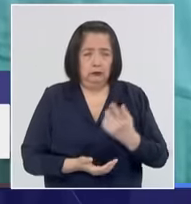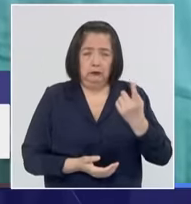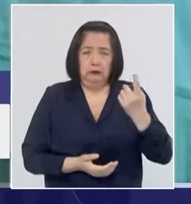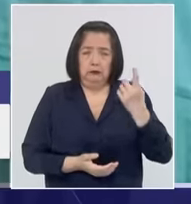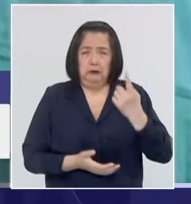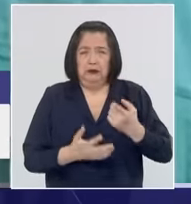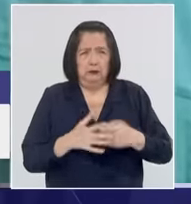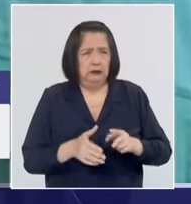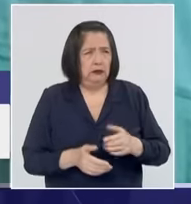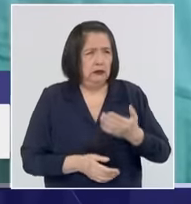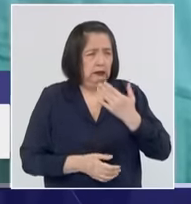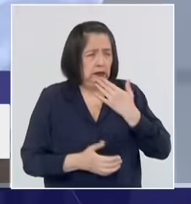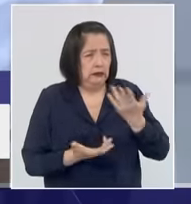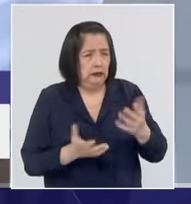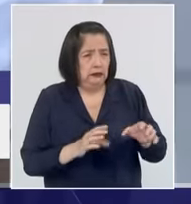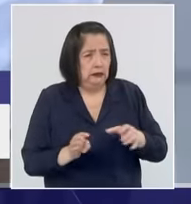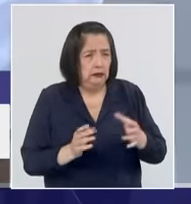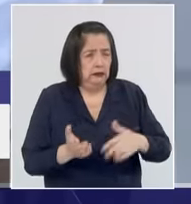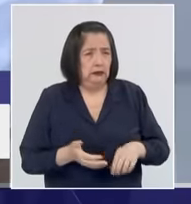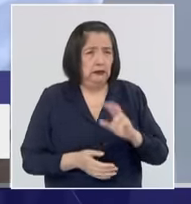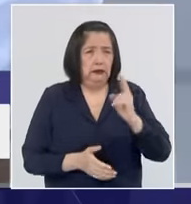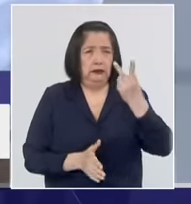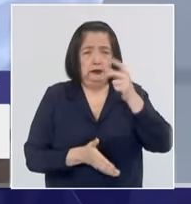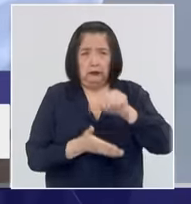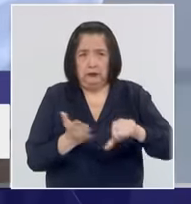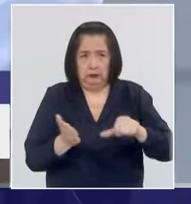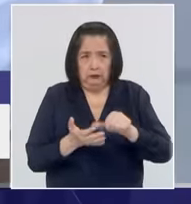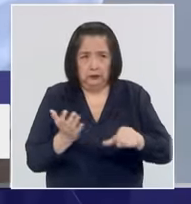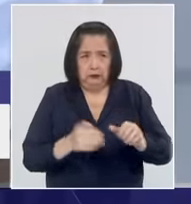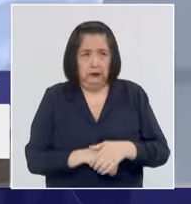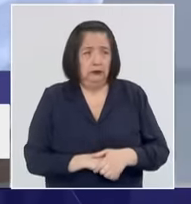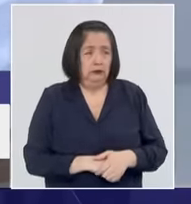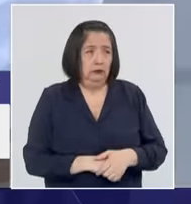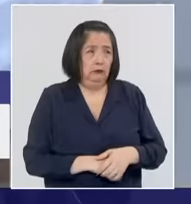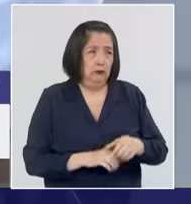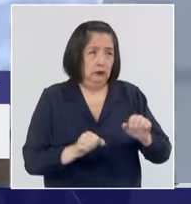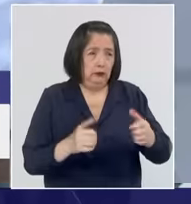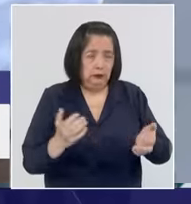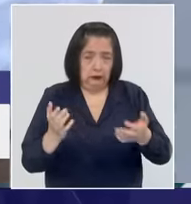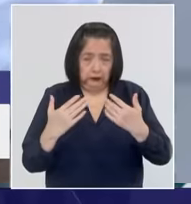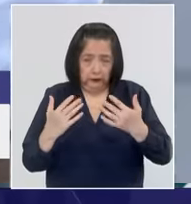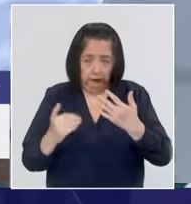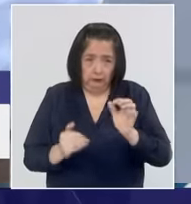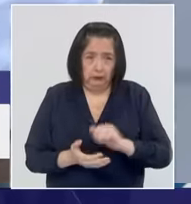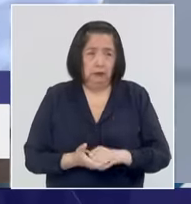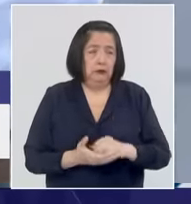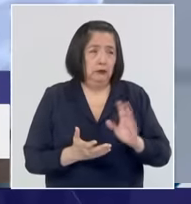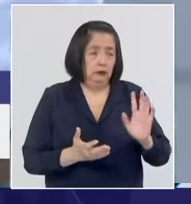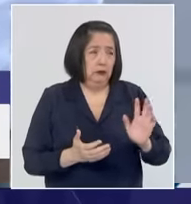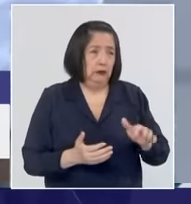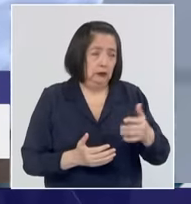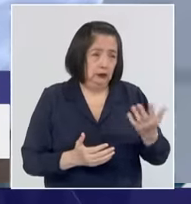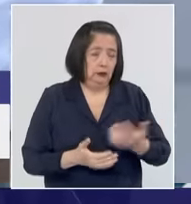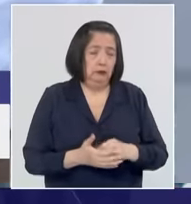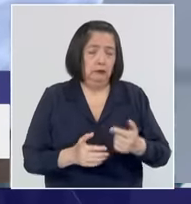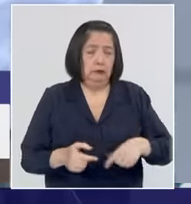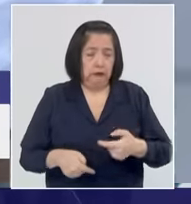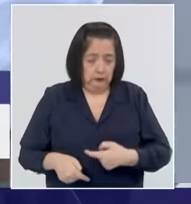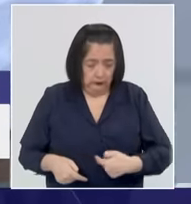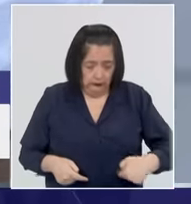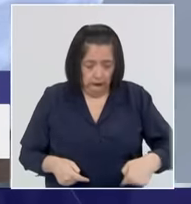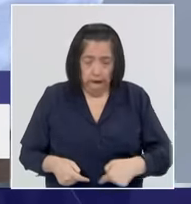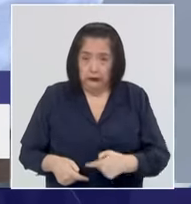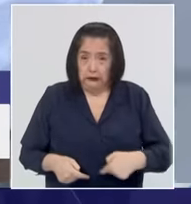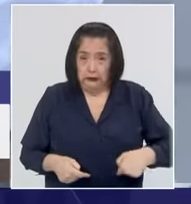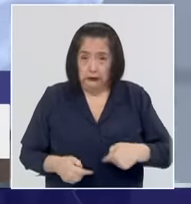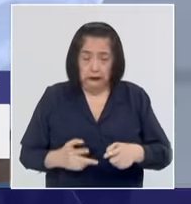empezar, ¿quién realizó esa segunda operación? Si estábamos hablando de que había una perforación en el